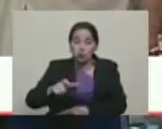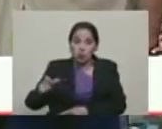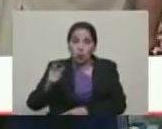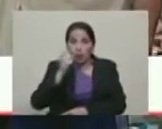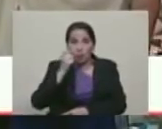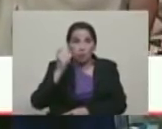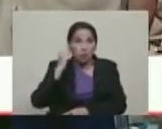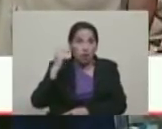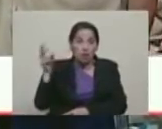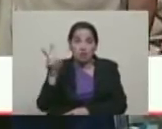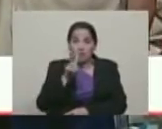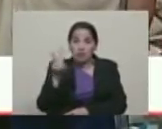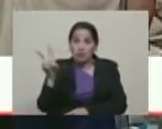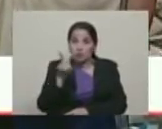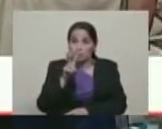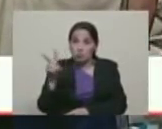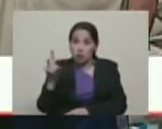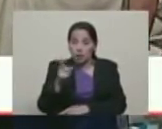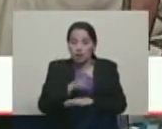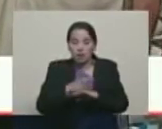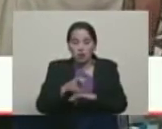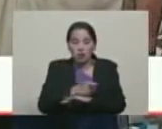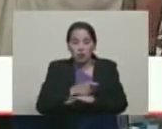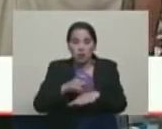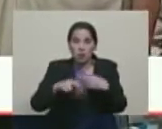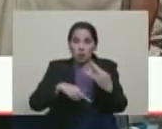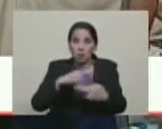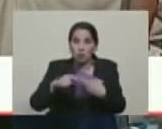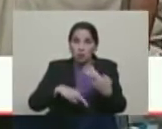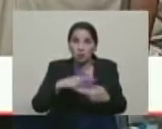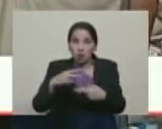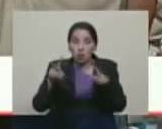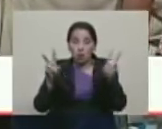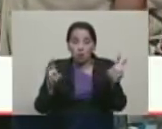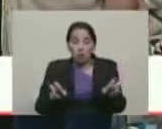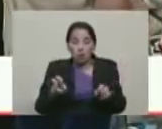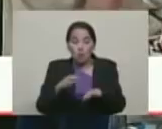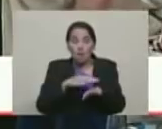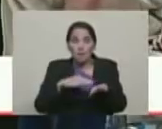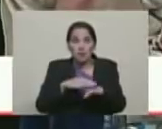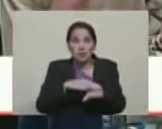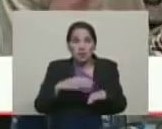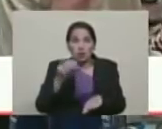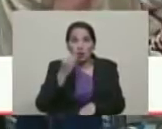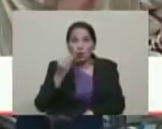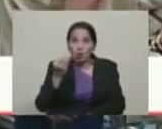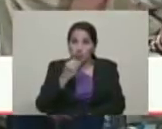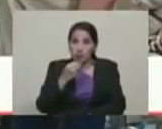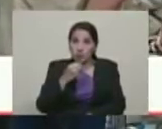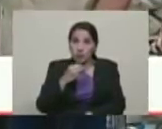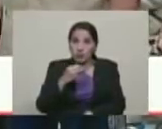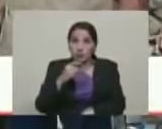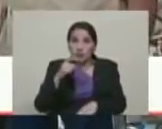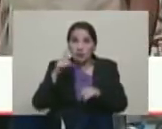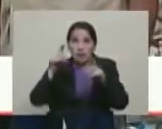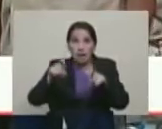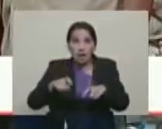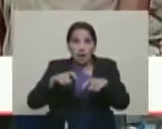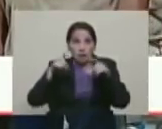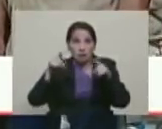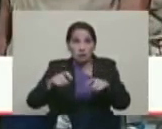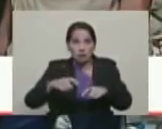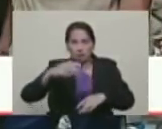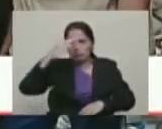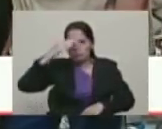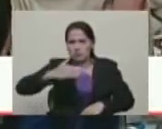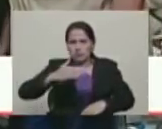Venezuela y del gobierno revolucionario, del nuevo ministro de Alimentación, del Ministerio de Agricultura, de la Fuerza Armada